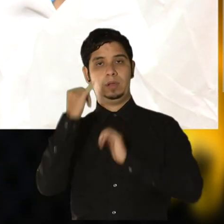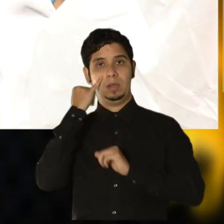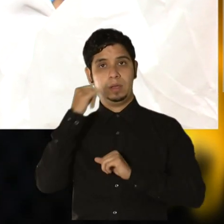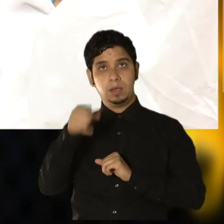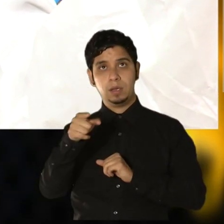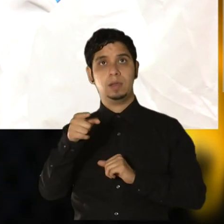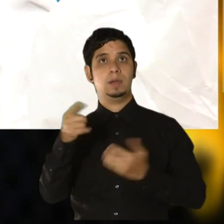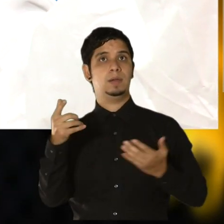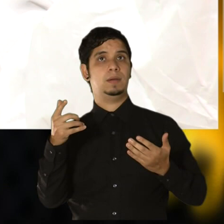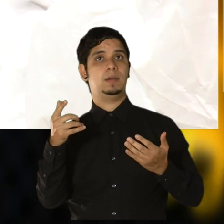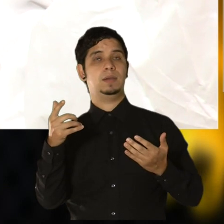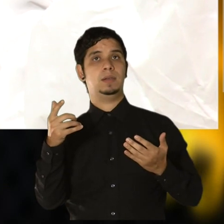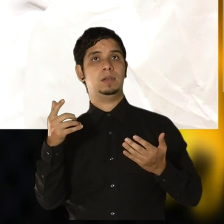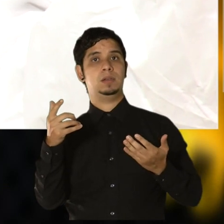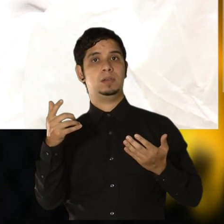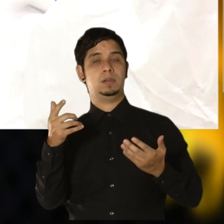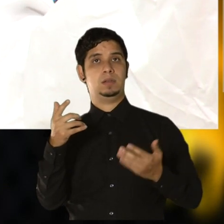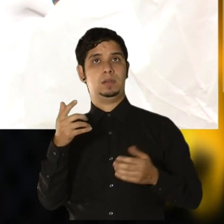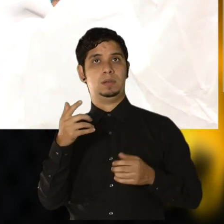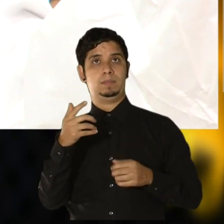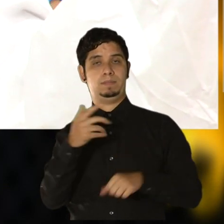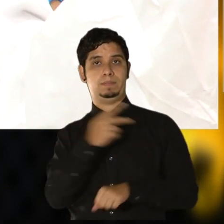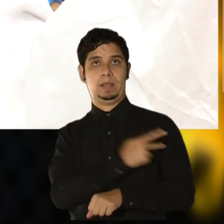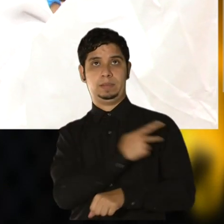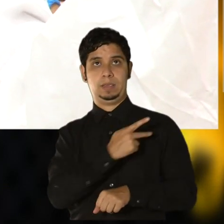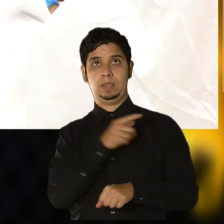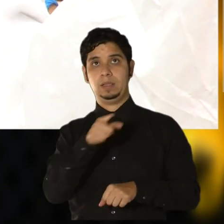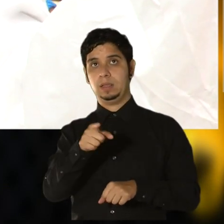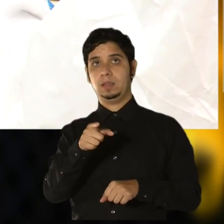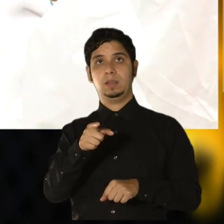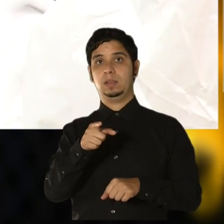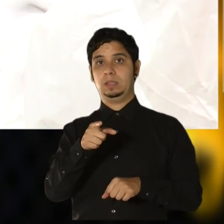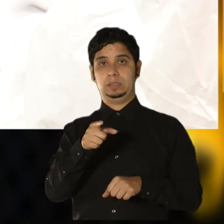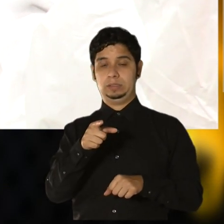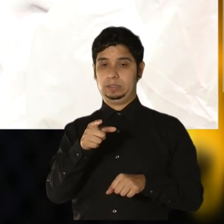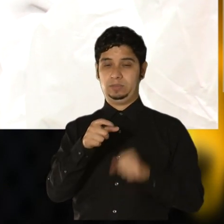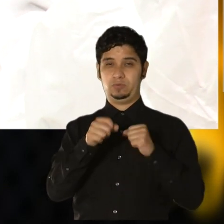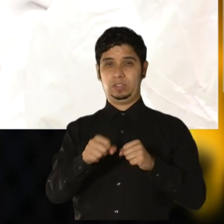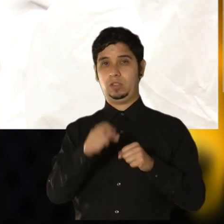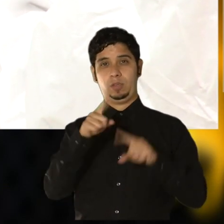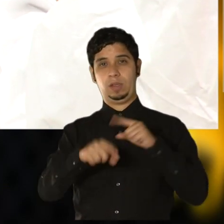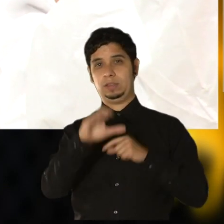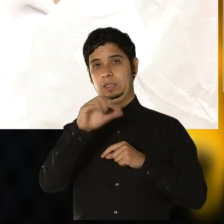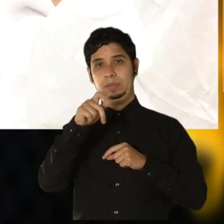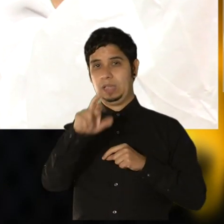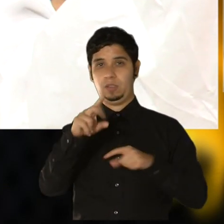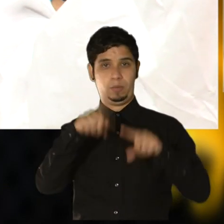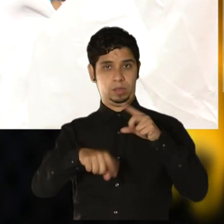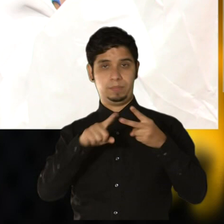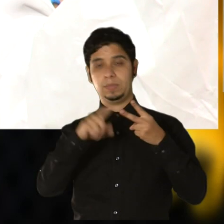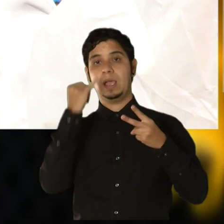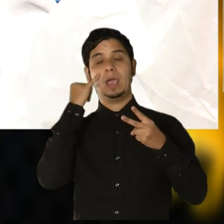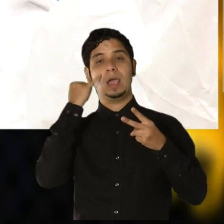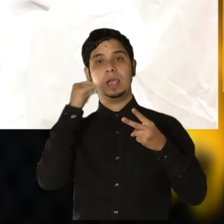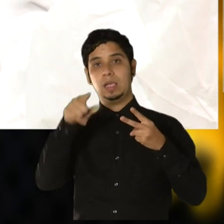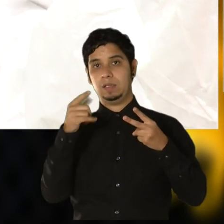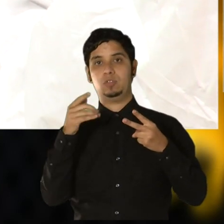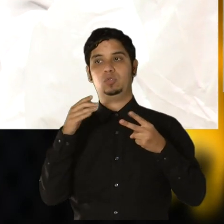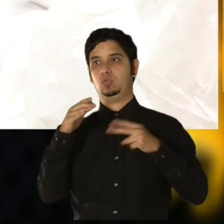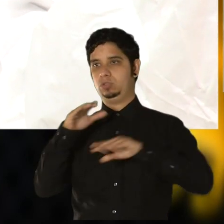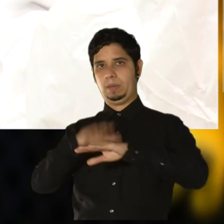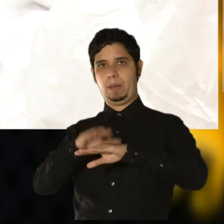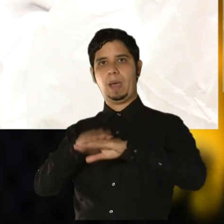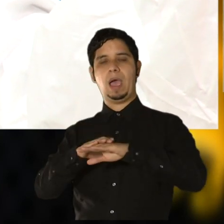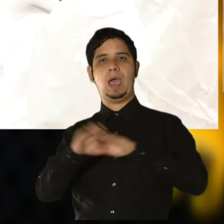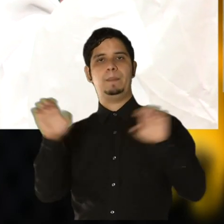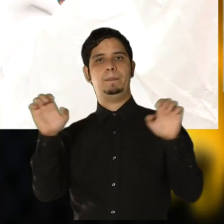arrestaba cardiopulmonalmente hablando, el paciente no se le daba CPR. Si llamabas a las emergencias médicas del estado de New Jersey, lo primero